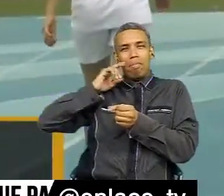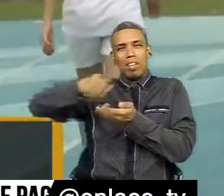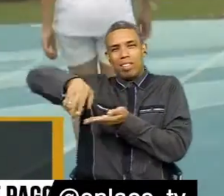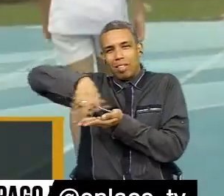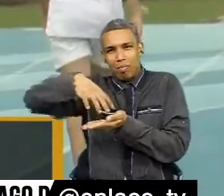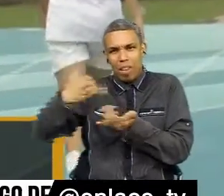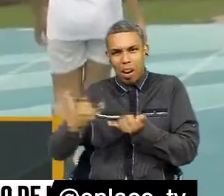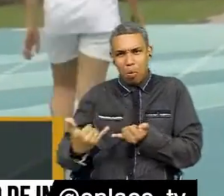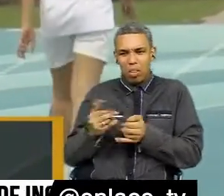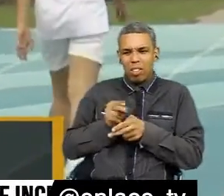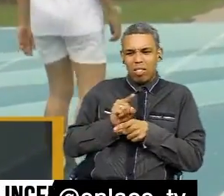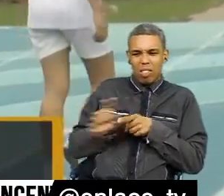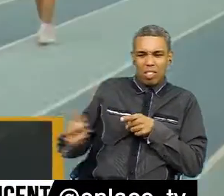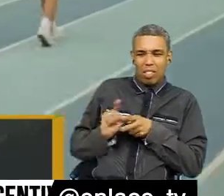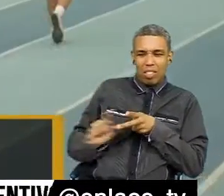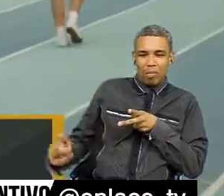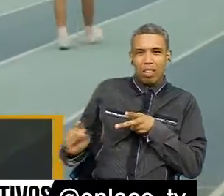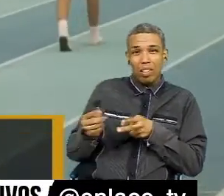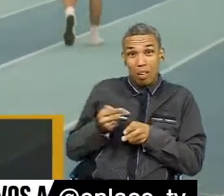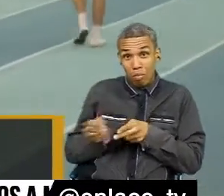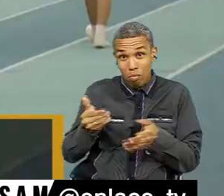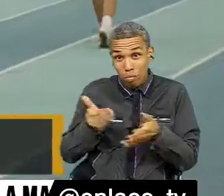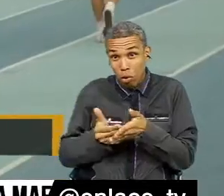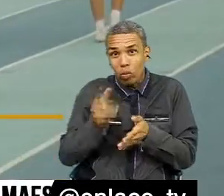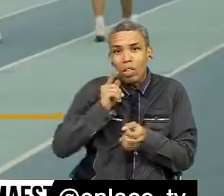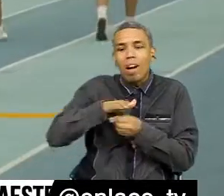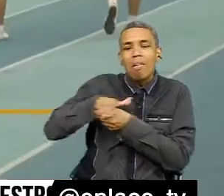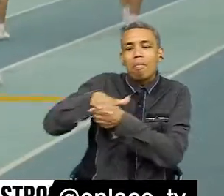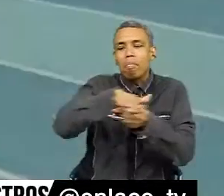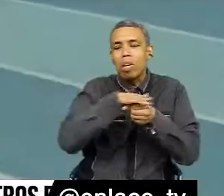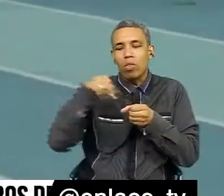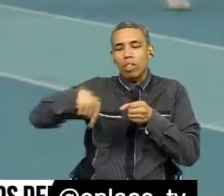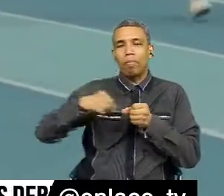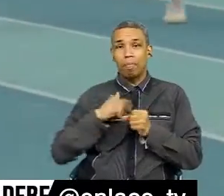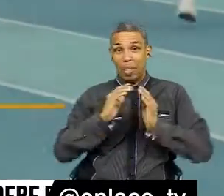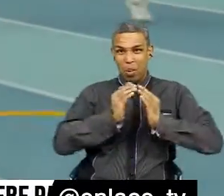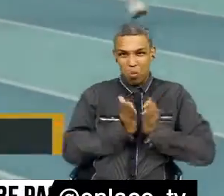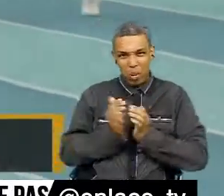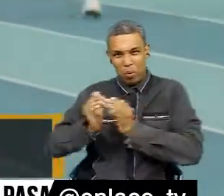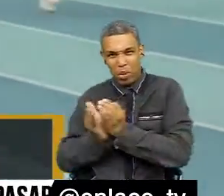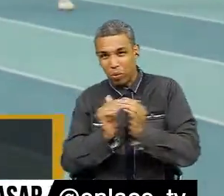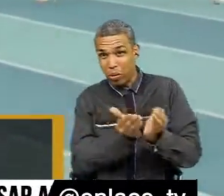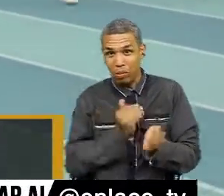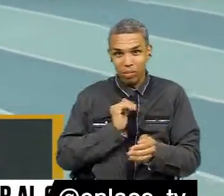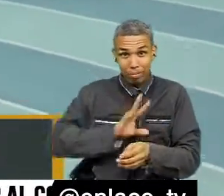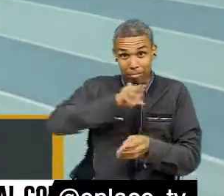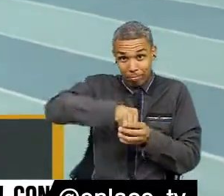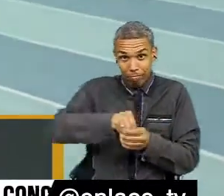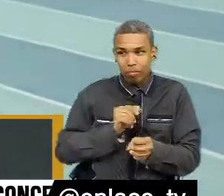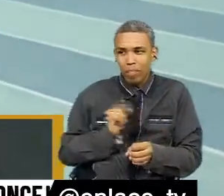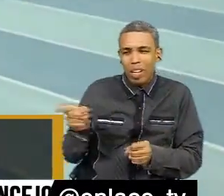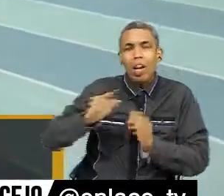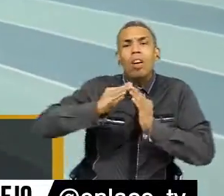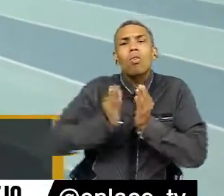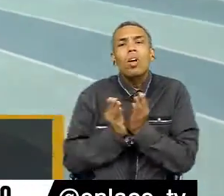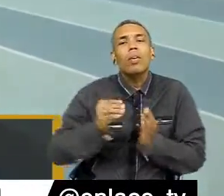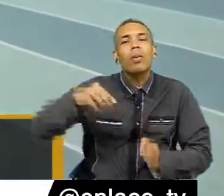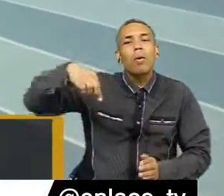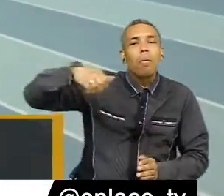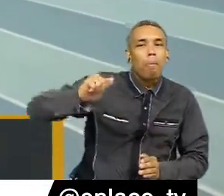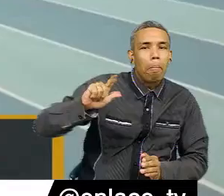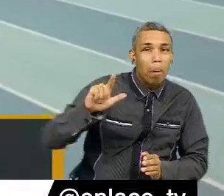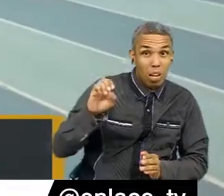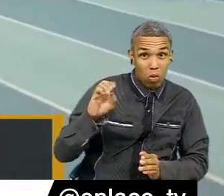Los representantes del Colegio Ciudadela Educativa son algunos de los más opcionados en lograr medallería en los campeonatos intercolegiados en la disciplina